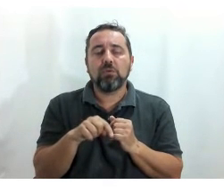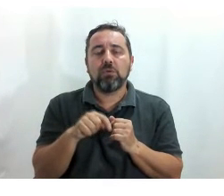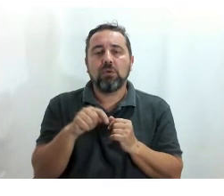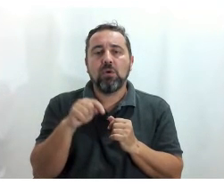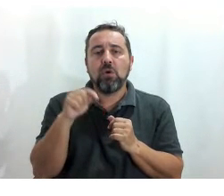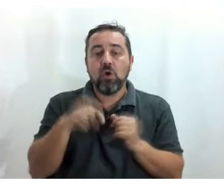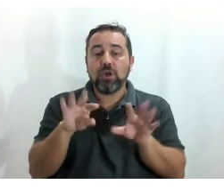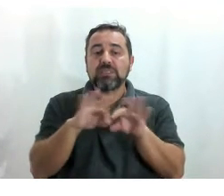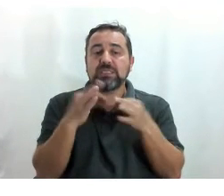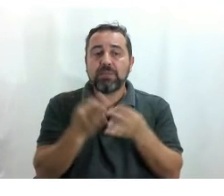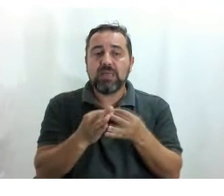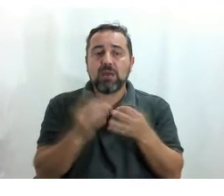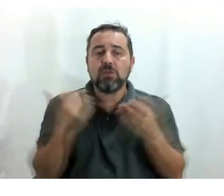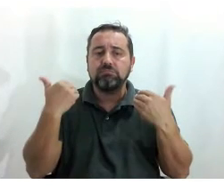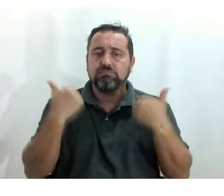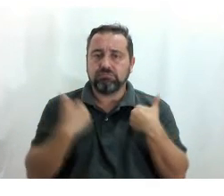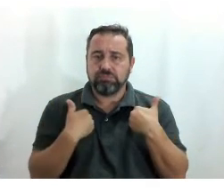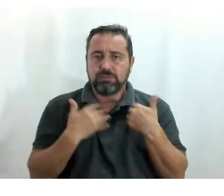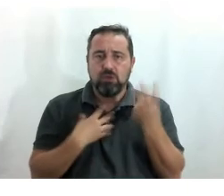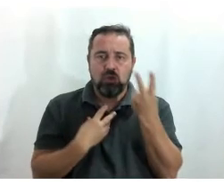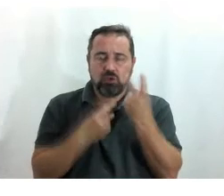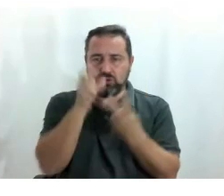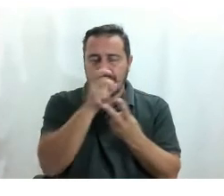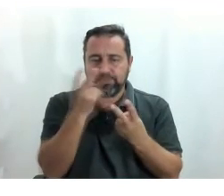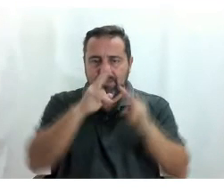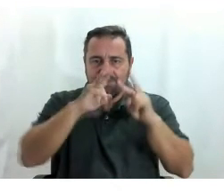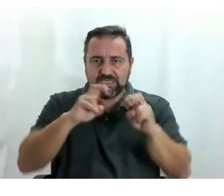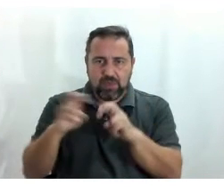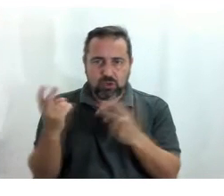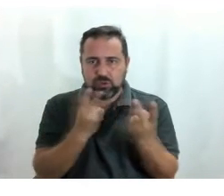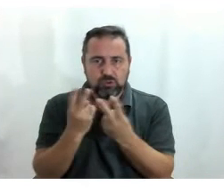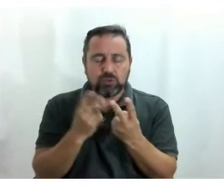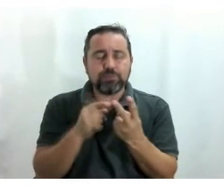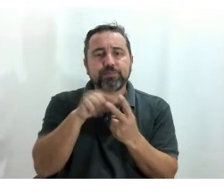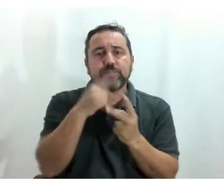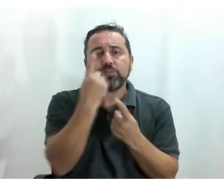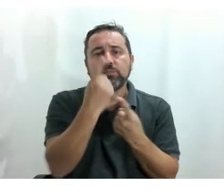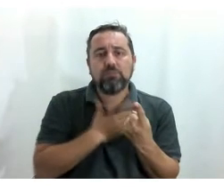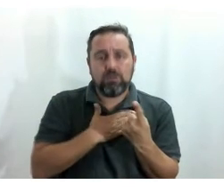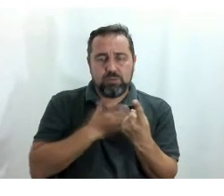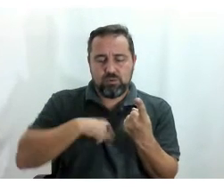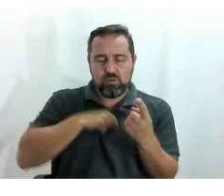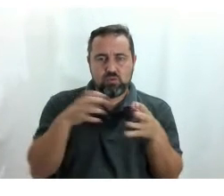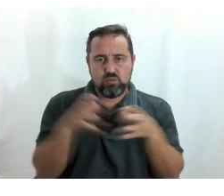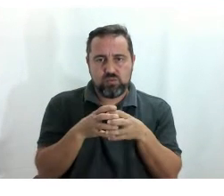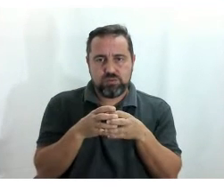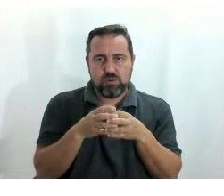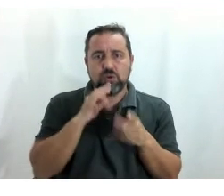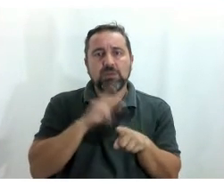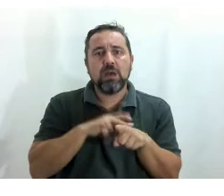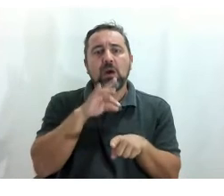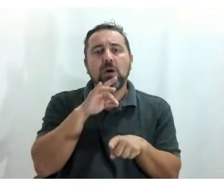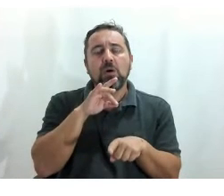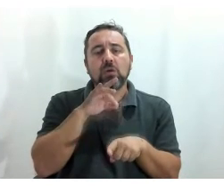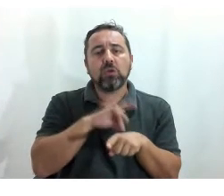el seminario estará a cargo de dos investigadores, uno de nuestro propio grupo, el doctor